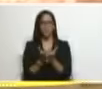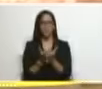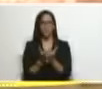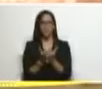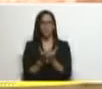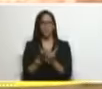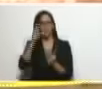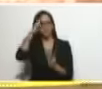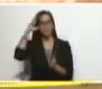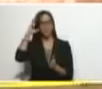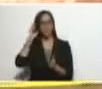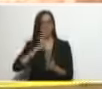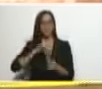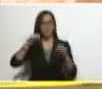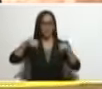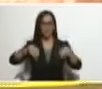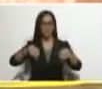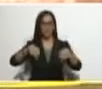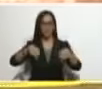¿Canciller está aquí?